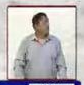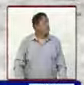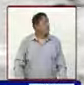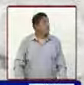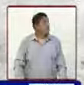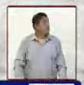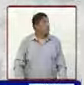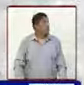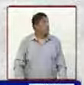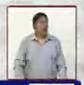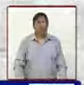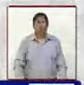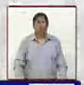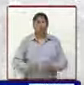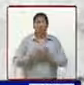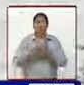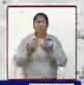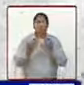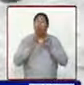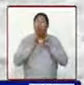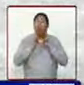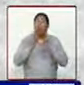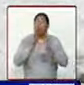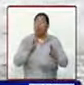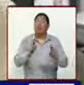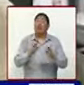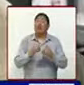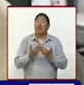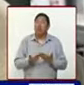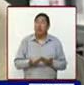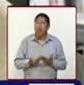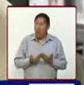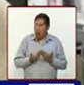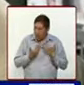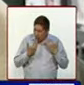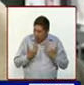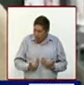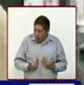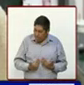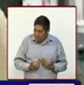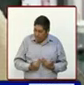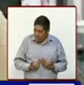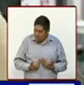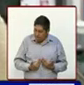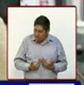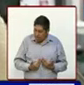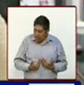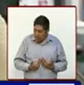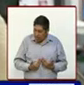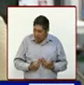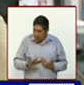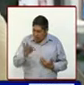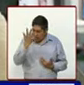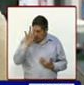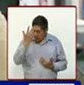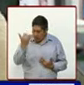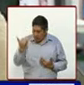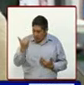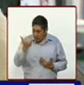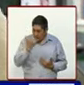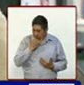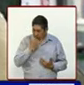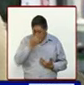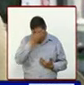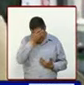Entonces, el tema de la crecida de los ríos, ¿ustedes tienen un cálculo? Ahorita un cálculo preciso no lo podemos dar porque seguimos